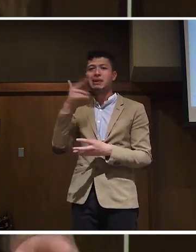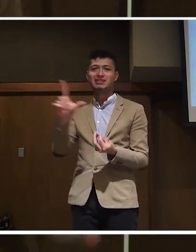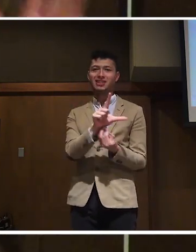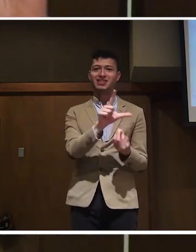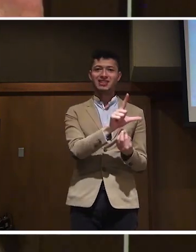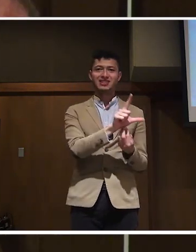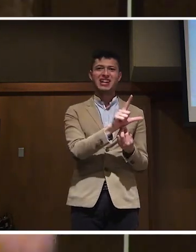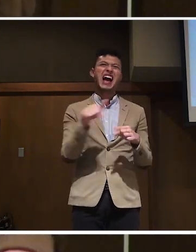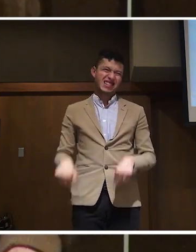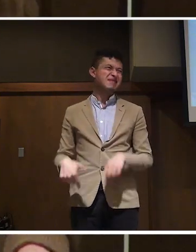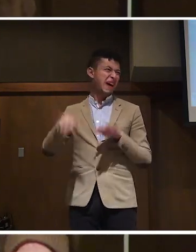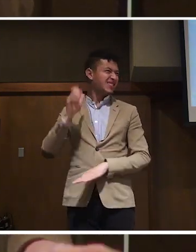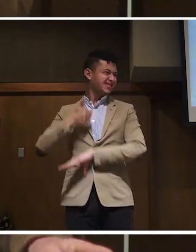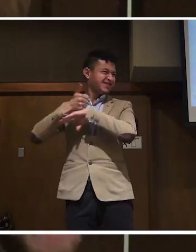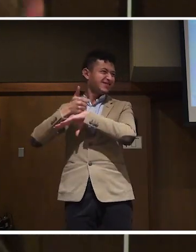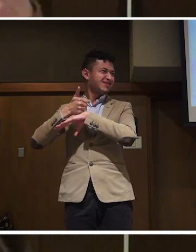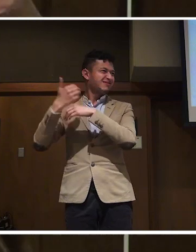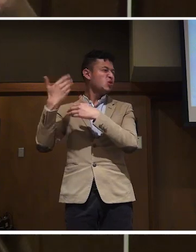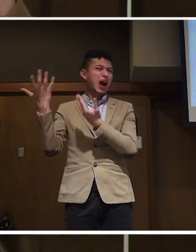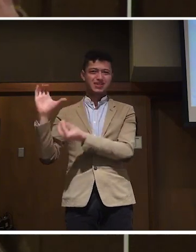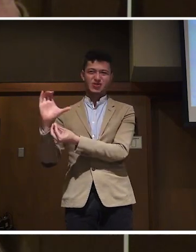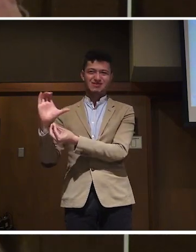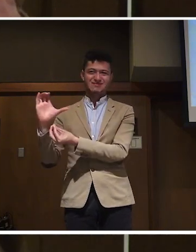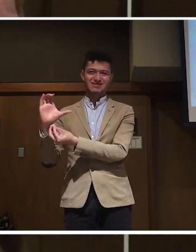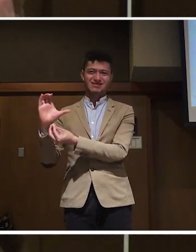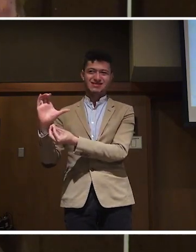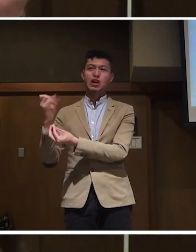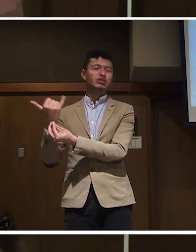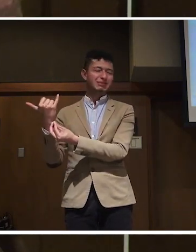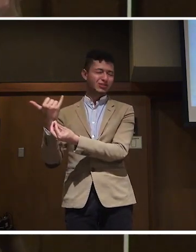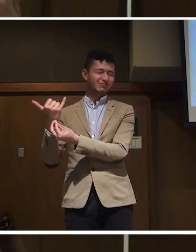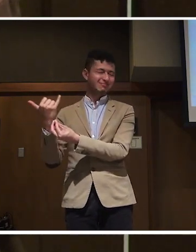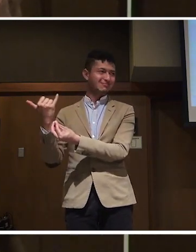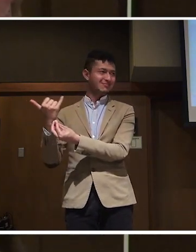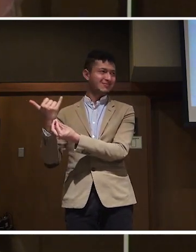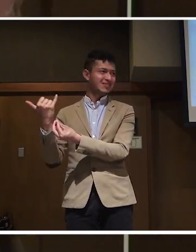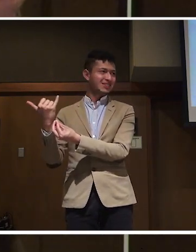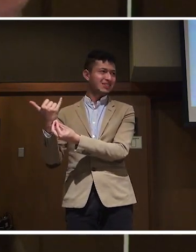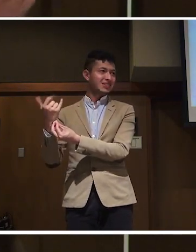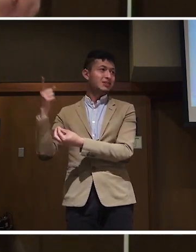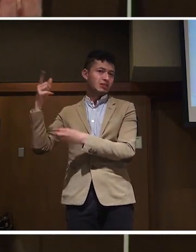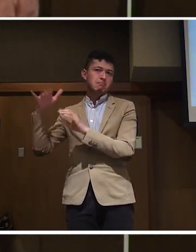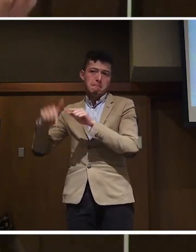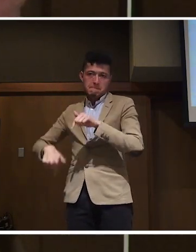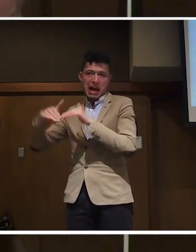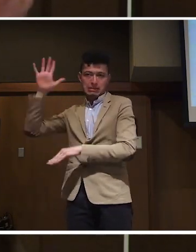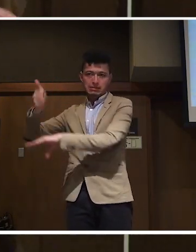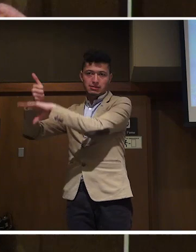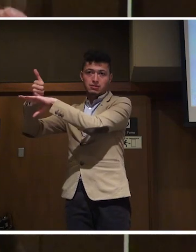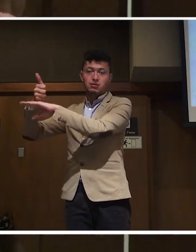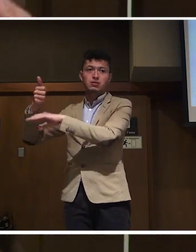ha tenido más bien gerentes conservadores, pero tenemos una excelente colección con los papeles privados de don